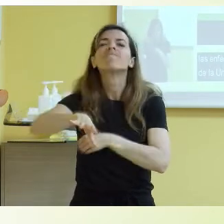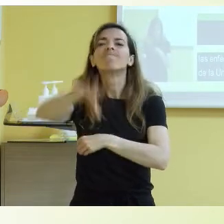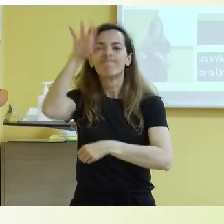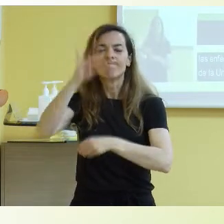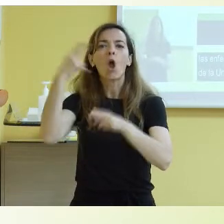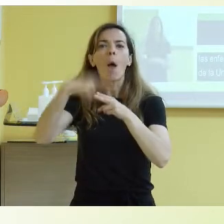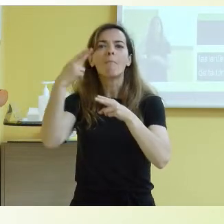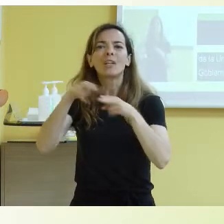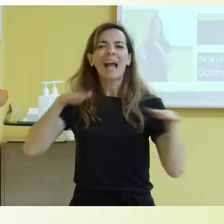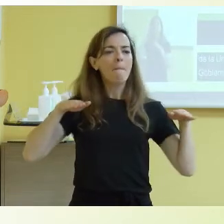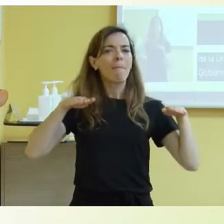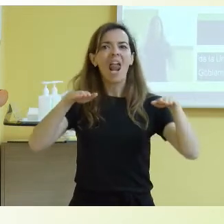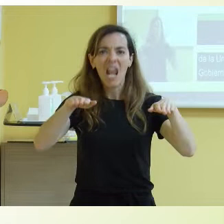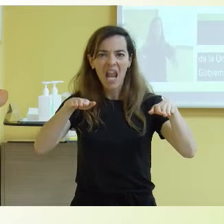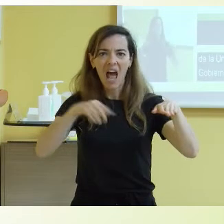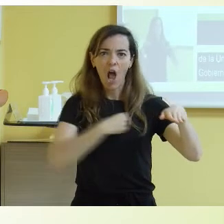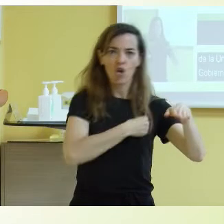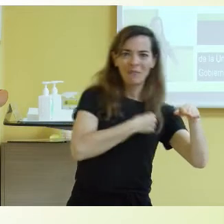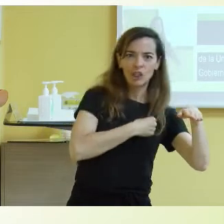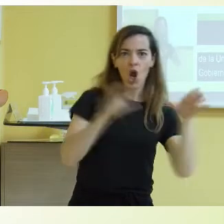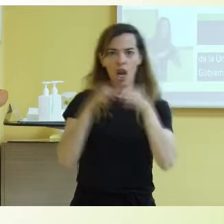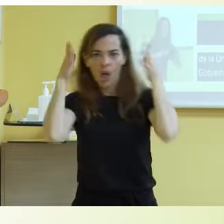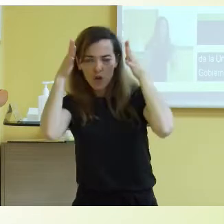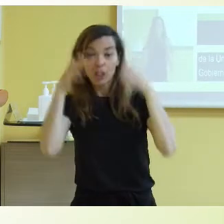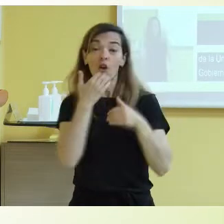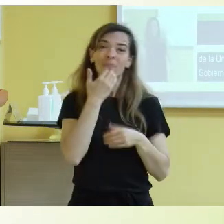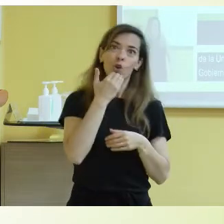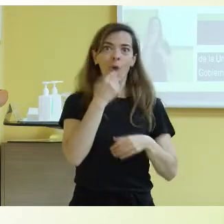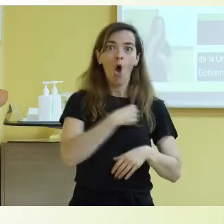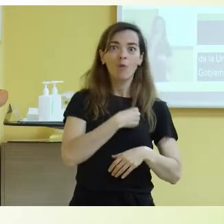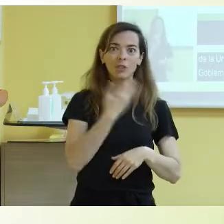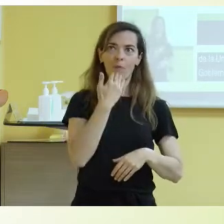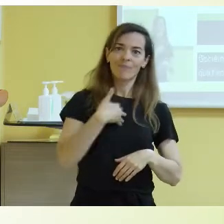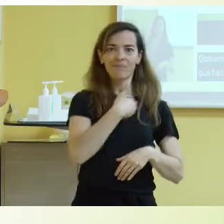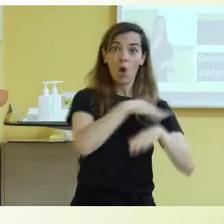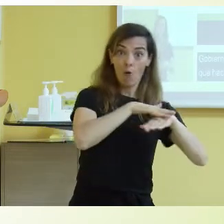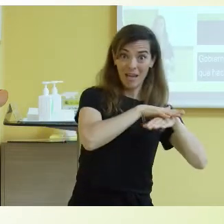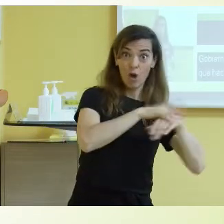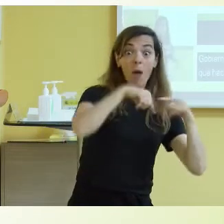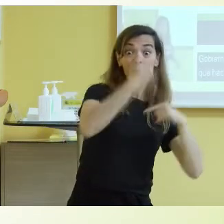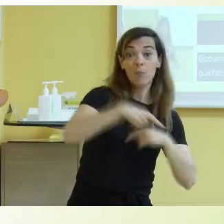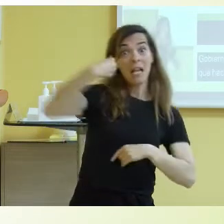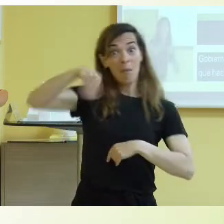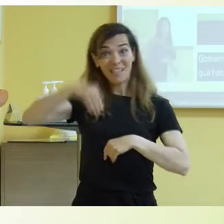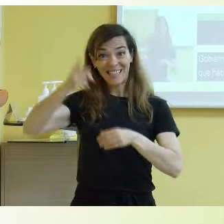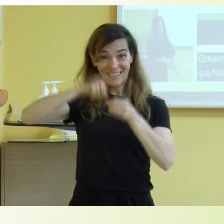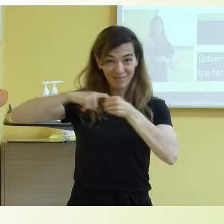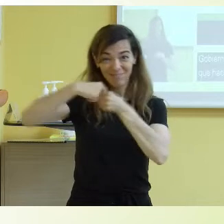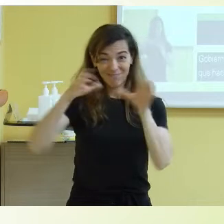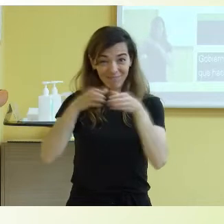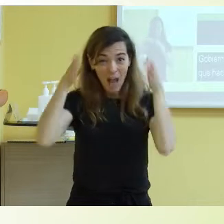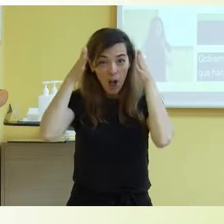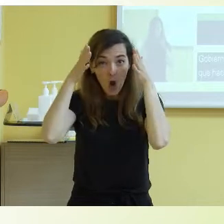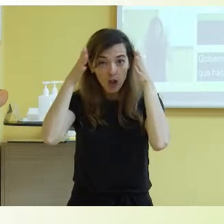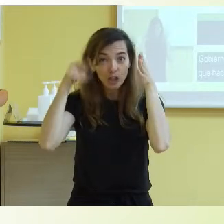hacer una política paralela a la que hace la Comisión. Digamos, la Comisión sería como el gobierno, pero luego están los presidentes del Consejo, que están reunidos